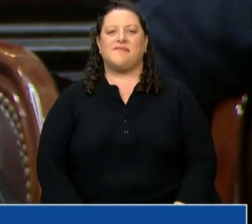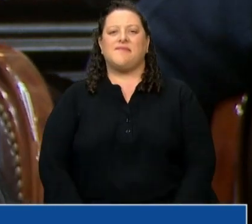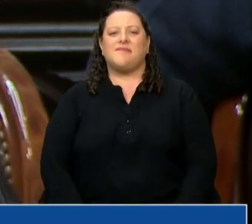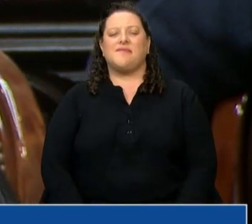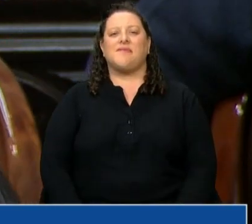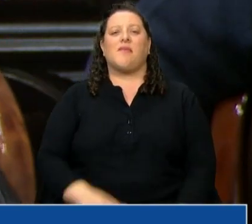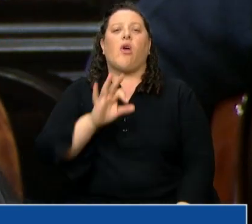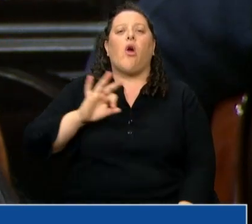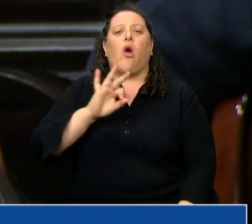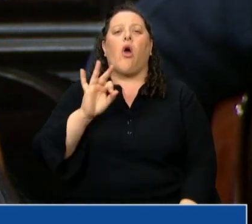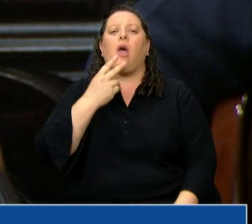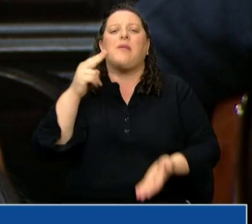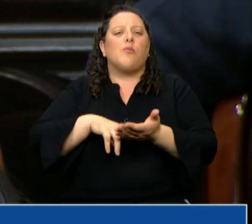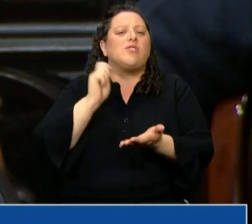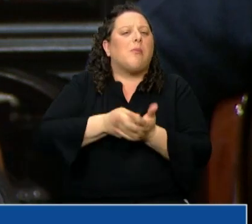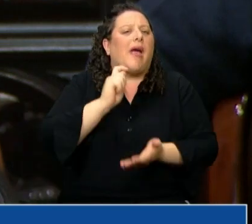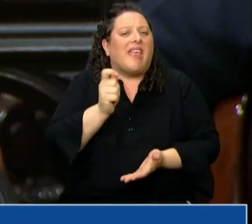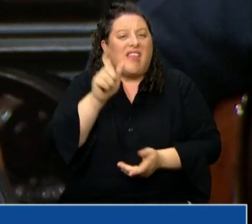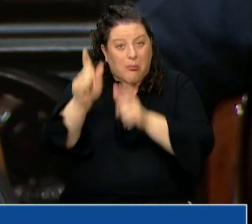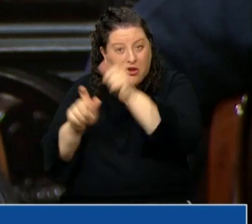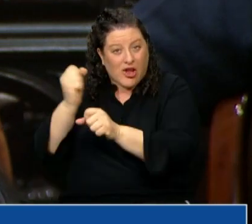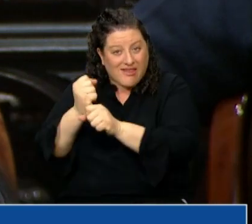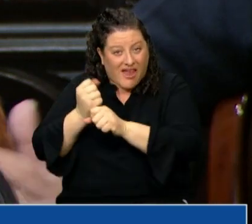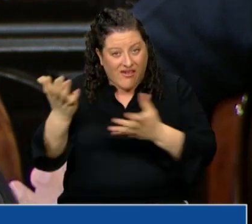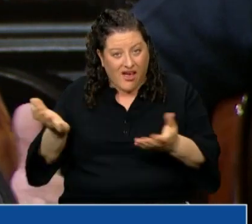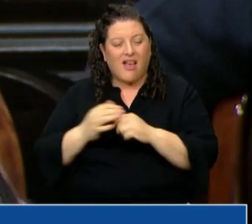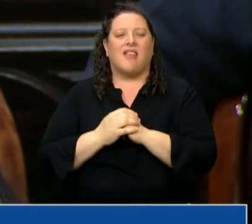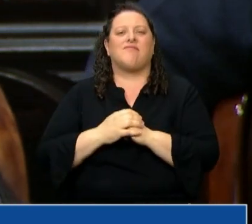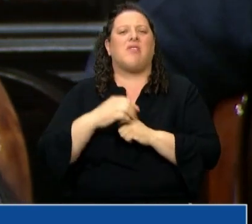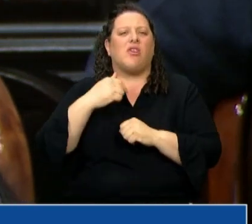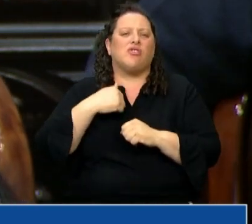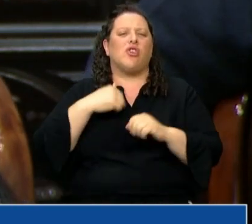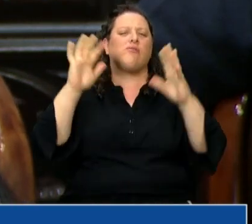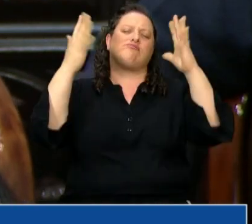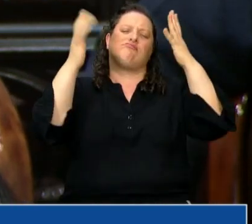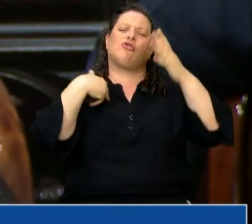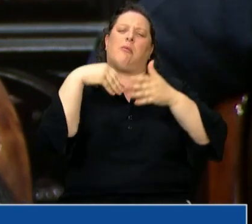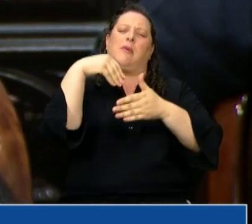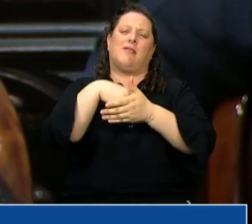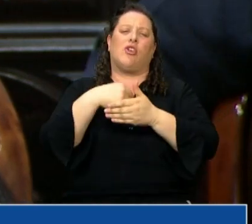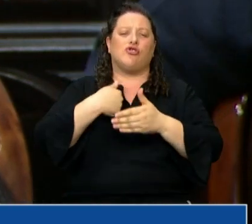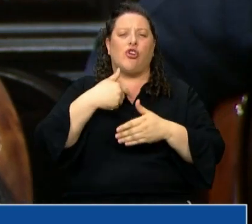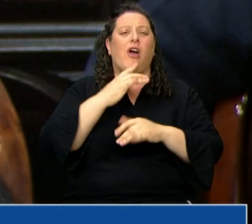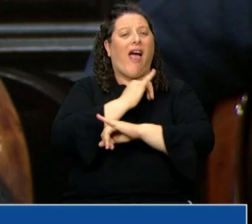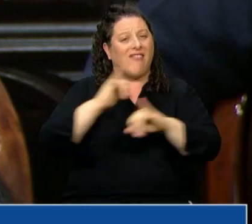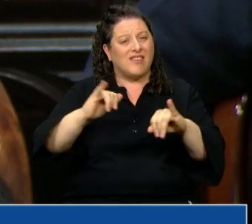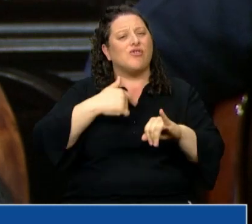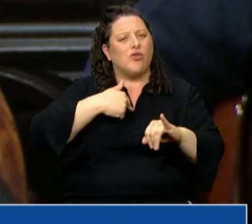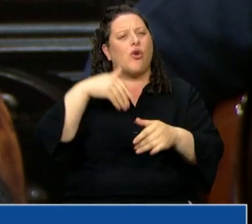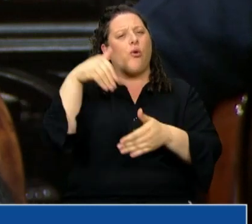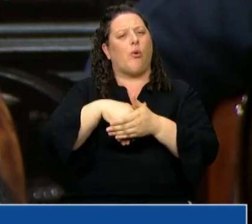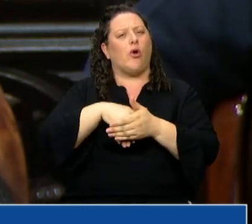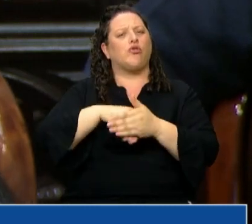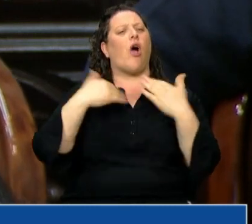o si los impuestos los pagan los trabajadores. Celebro pertenecer entonces, y adelanto mi voto positivo, de pertenecer a